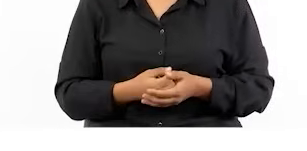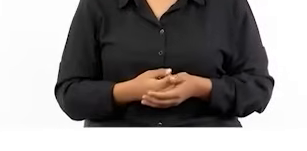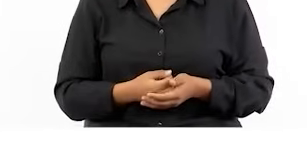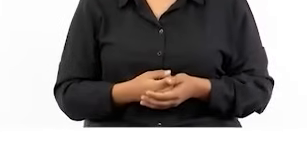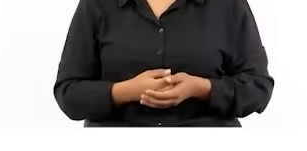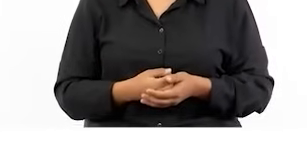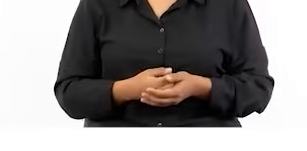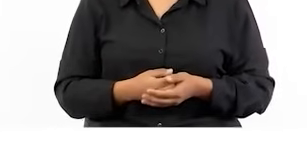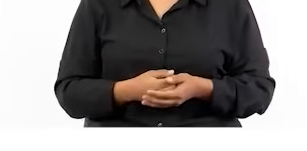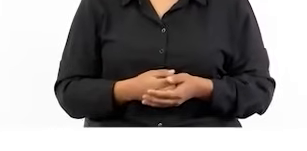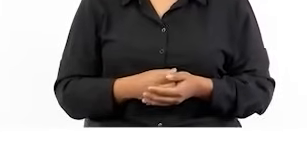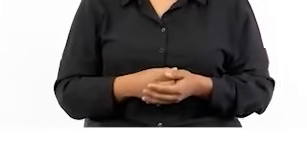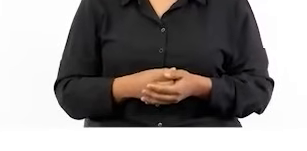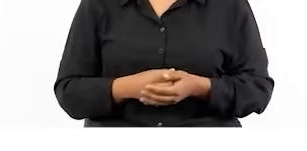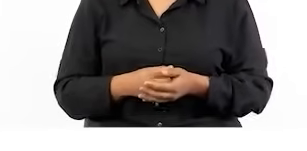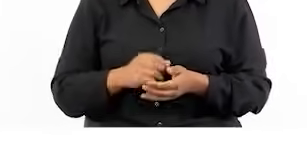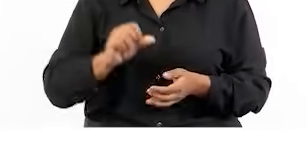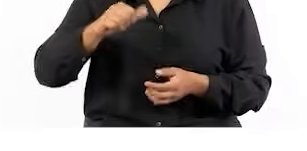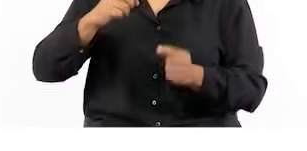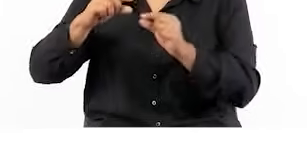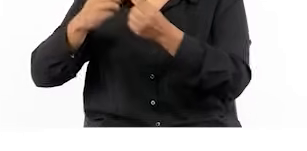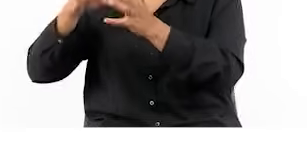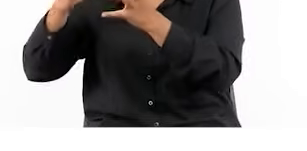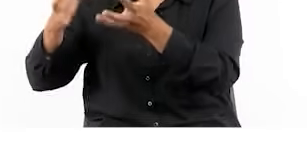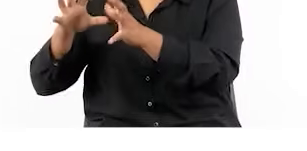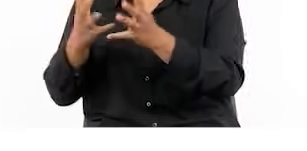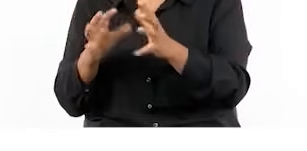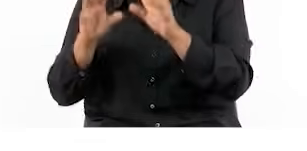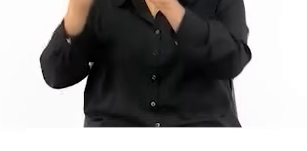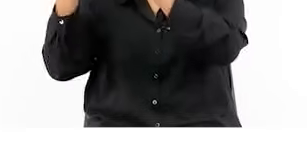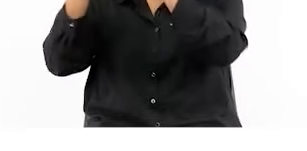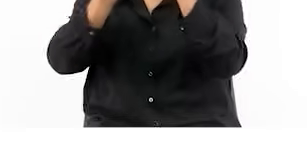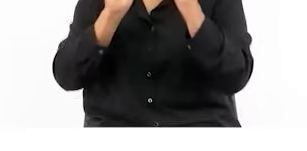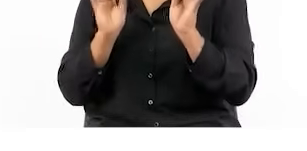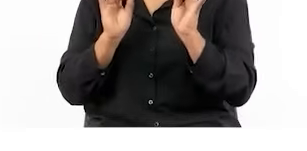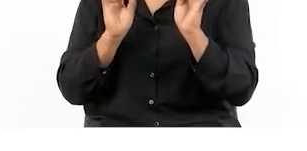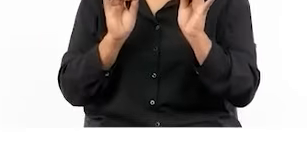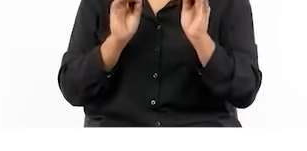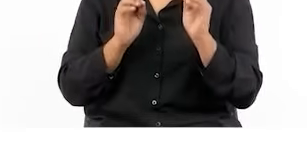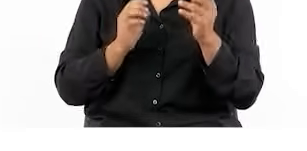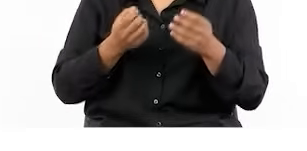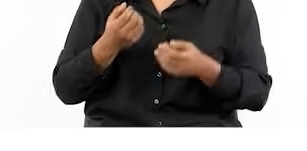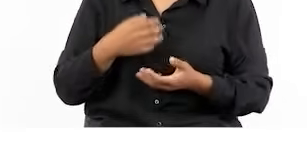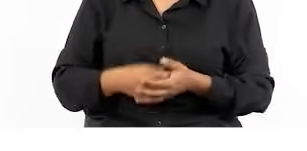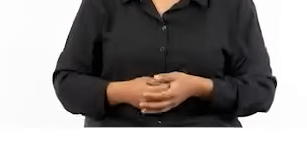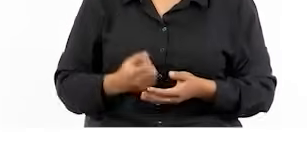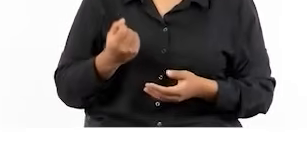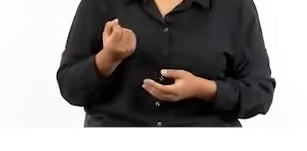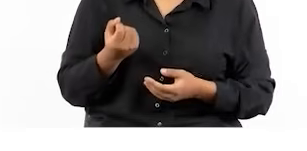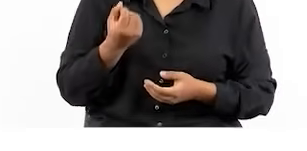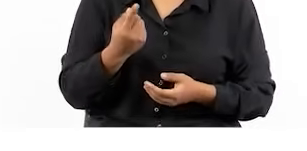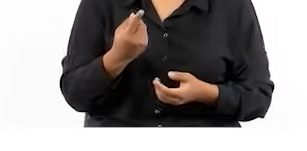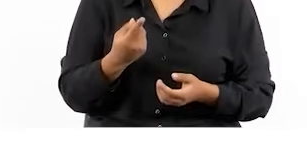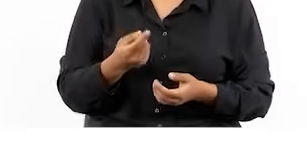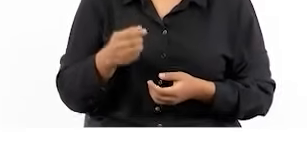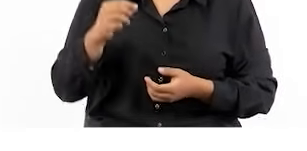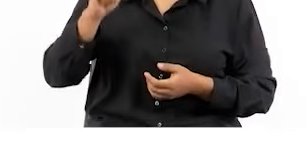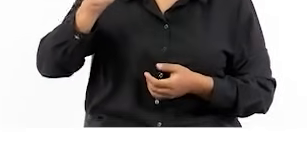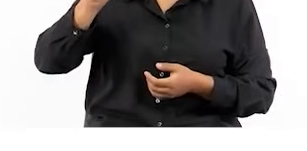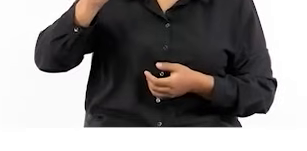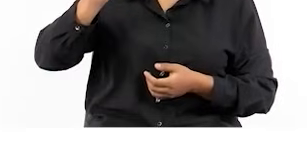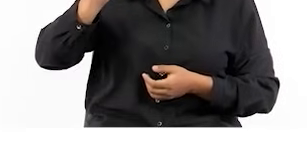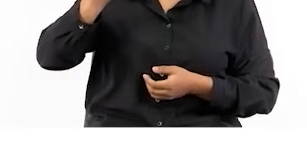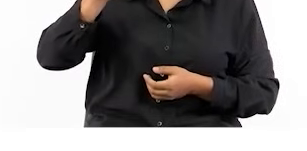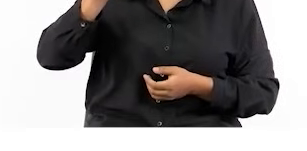solo pensar en eso nos asombra. ¿Será posible que existan otras galaxias? Bueno, una de las